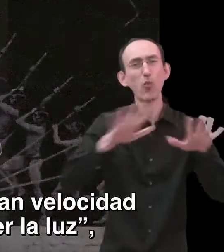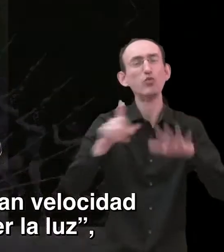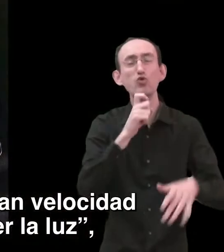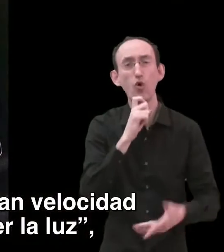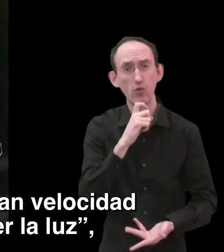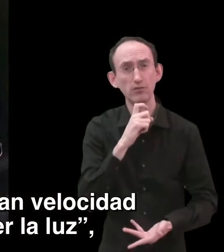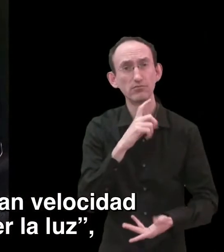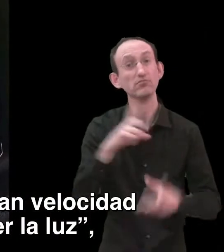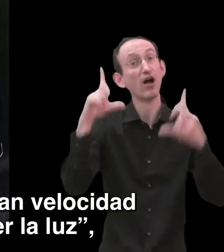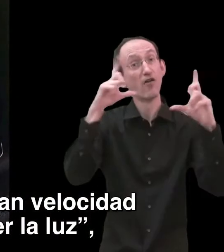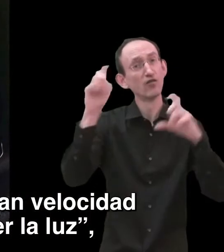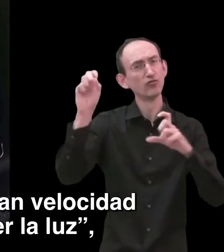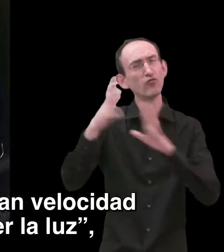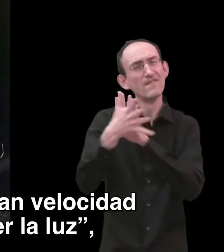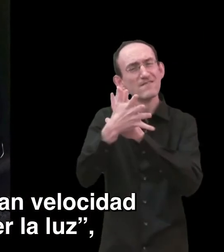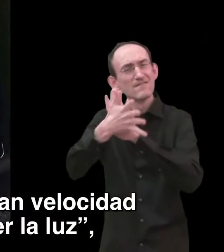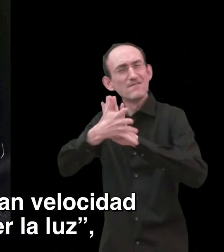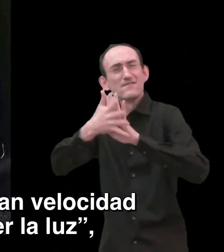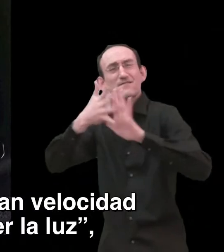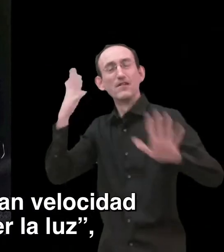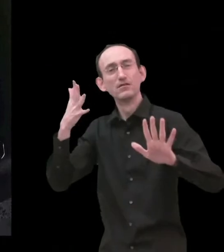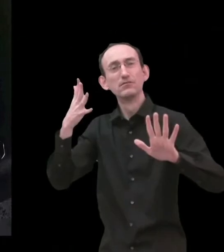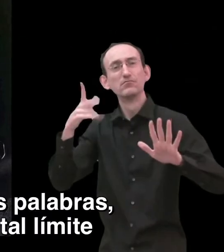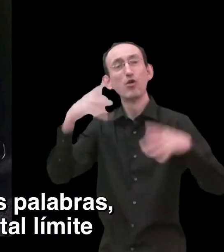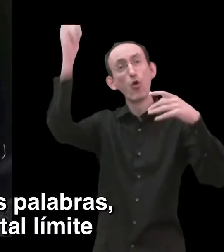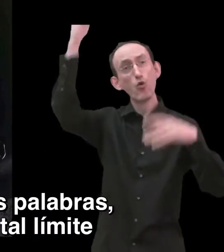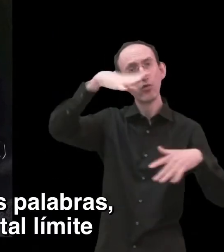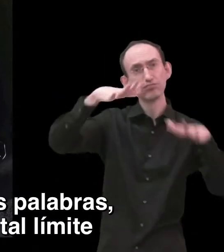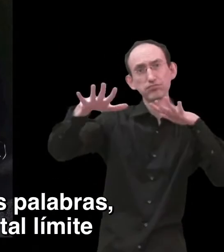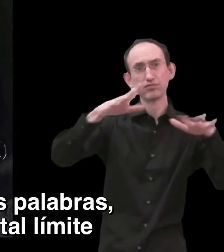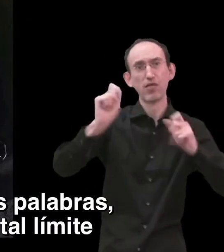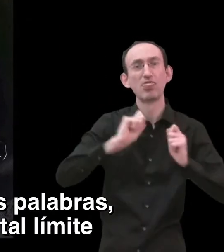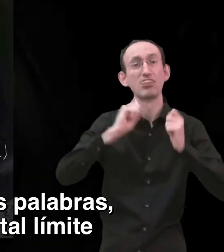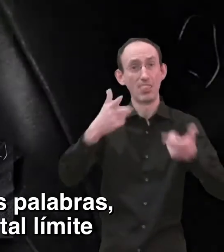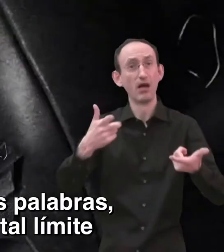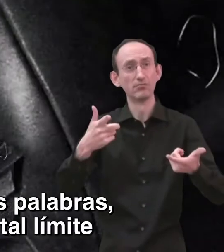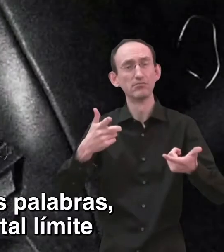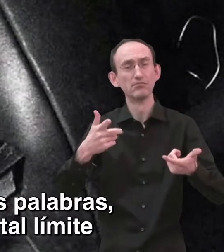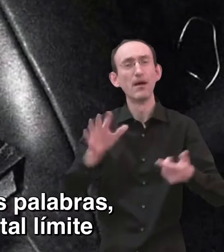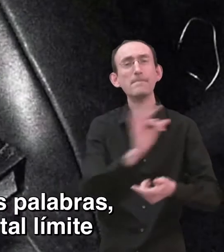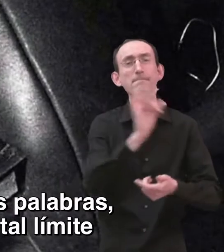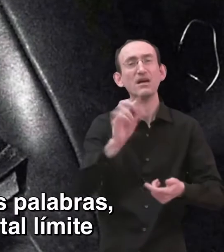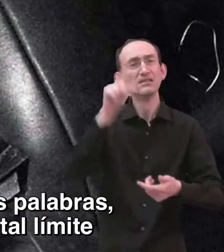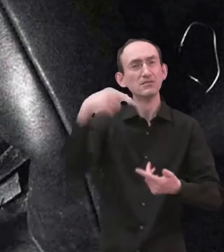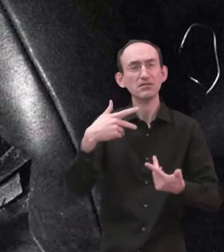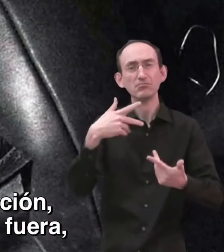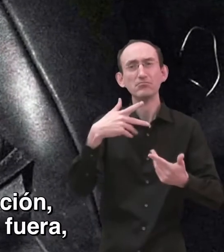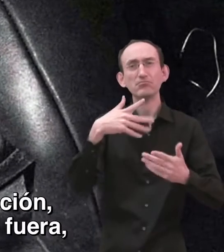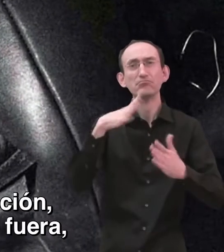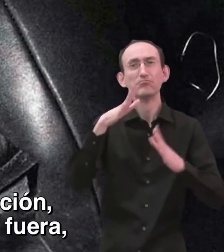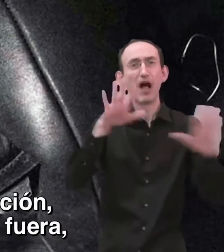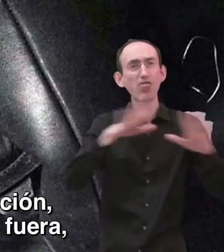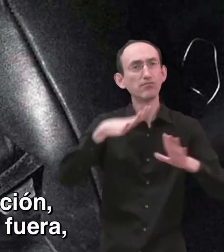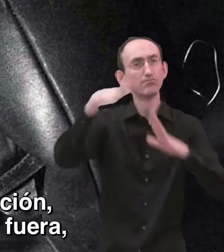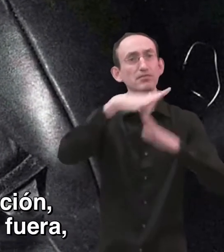Sus fotografías a gran velocidad permitían mover la luz, según sus propias palabras, y detener hasta tal límite cualquier